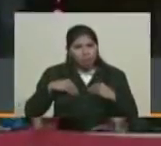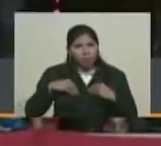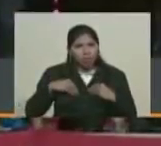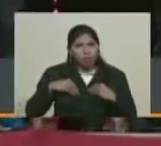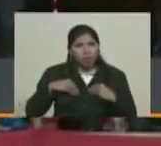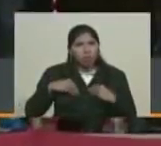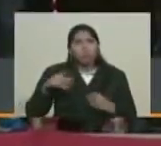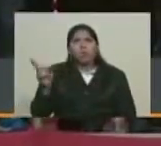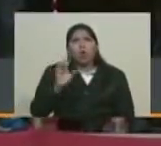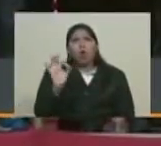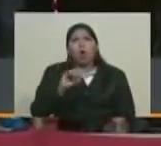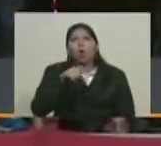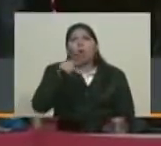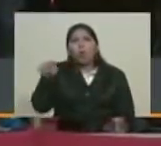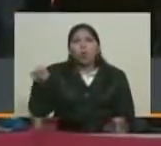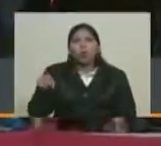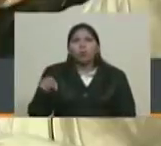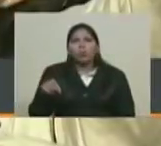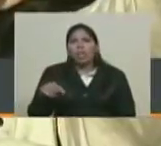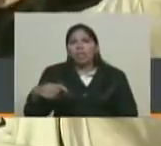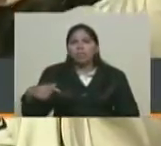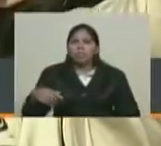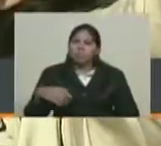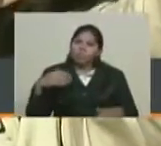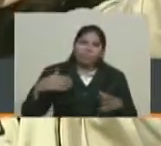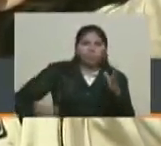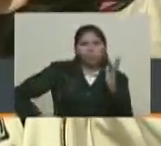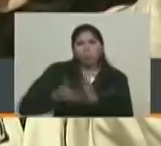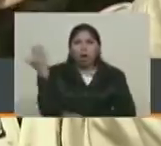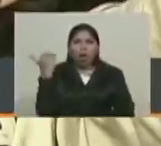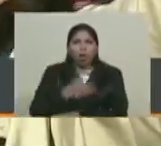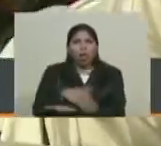se lanzaría a las calles a combatir?